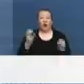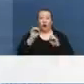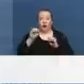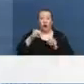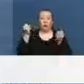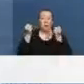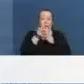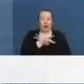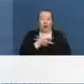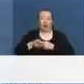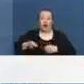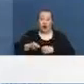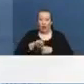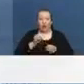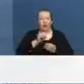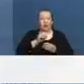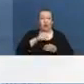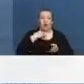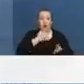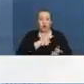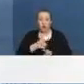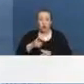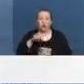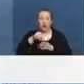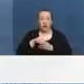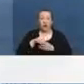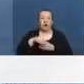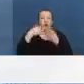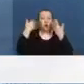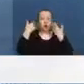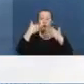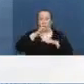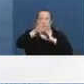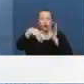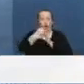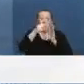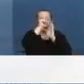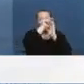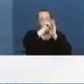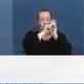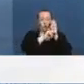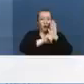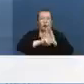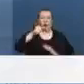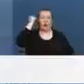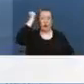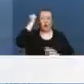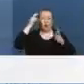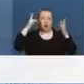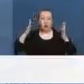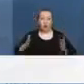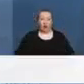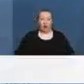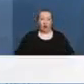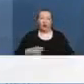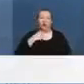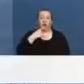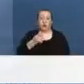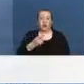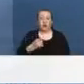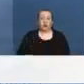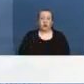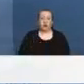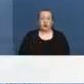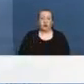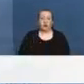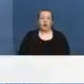en nuestro ordenamiento jurídico de acuerdo todas todas las normas de derechos humanos de acuerdo a la doctrina la